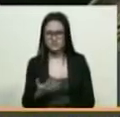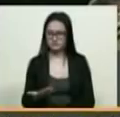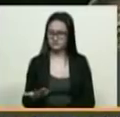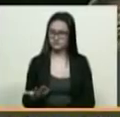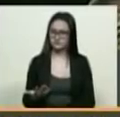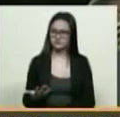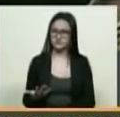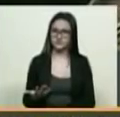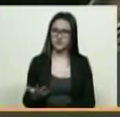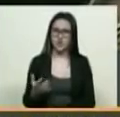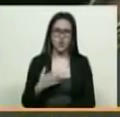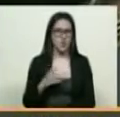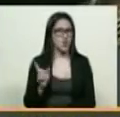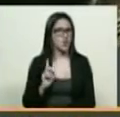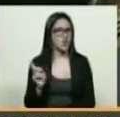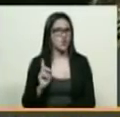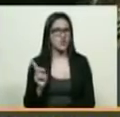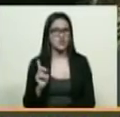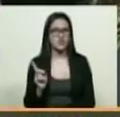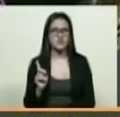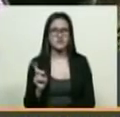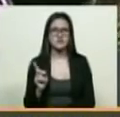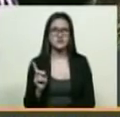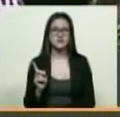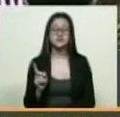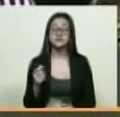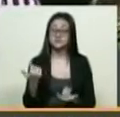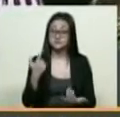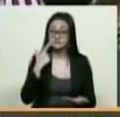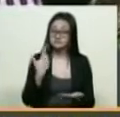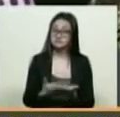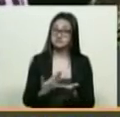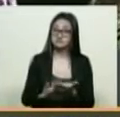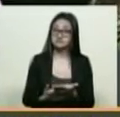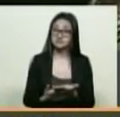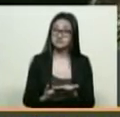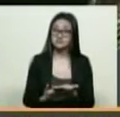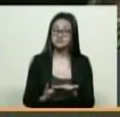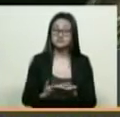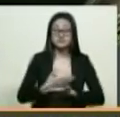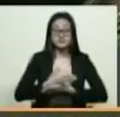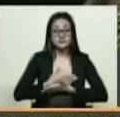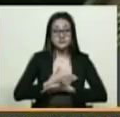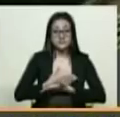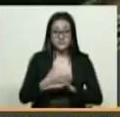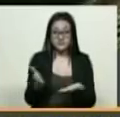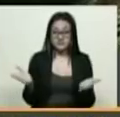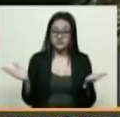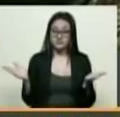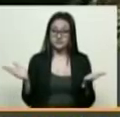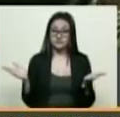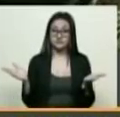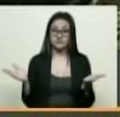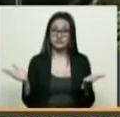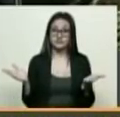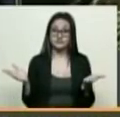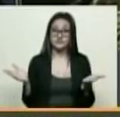absurdo. Y por eso hemos planteado la apertura de un